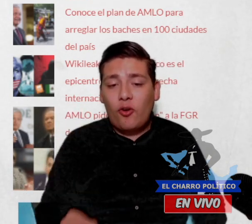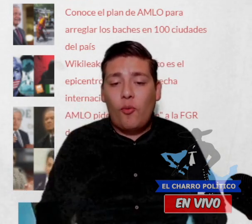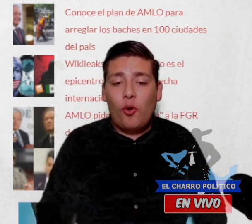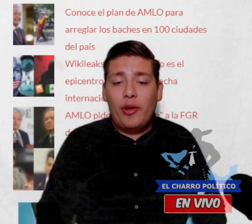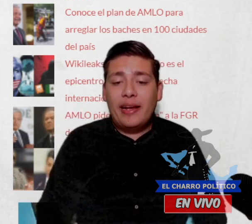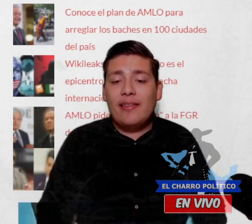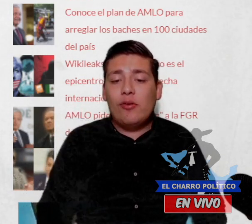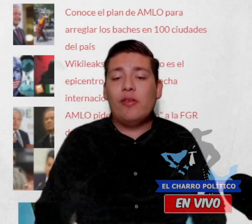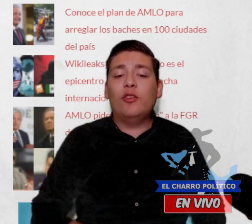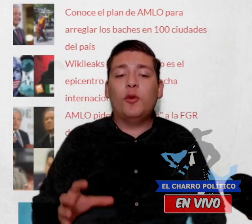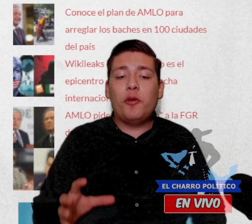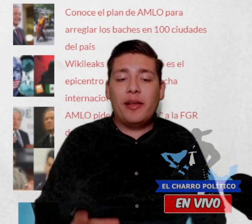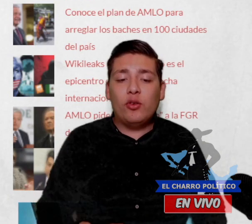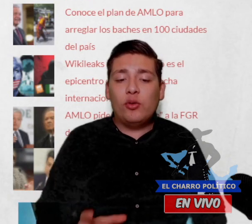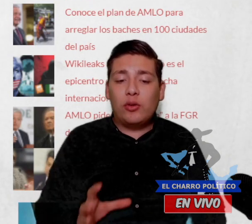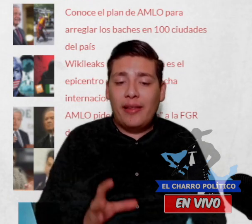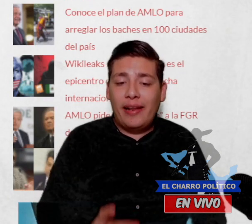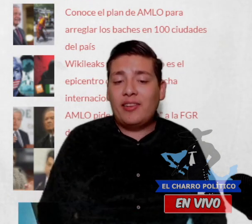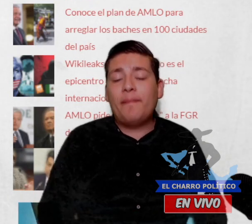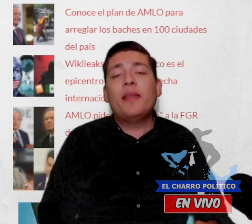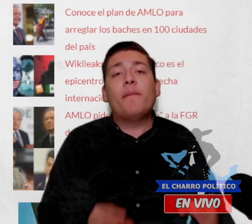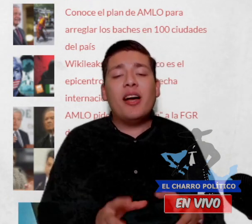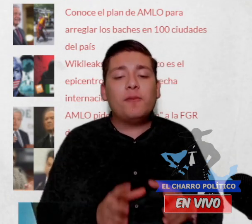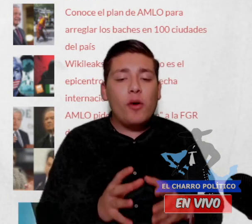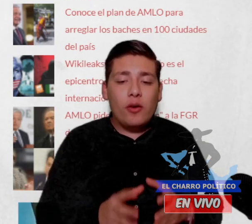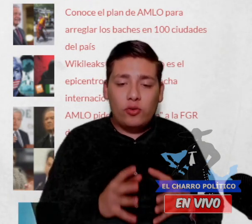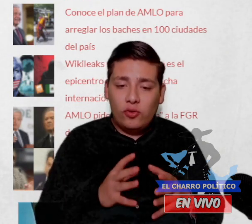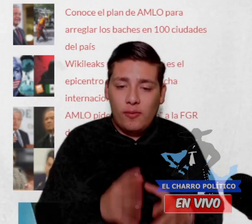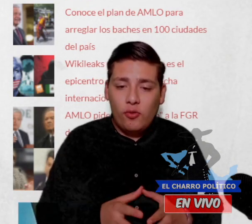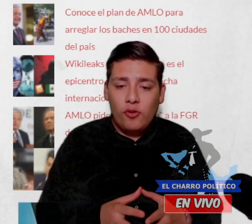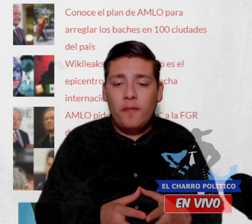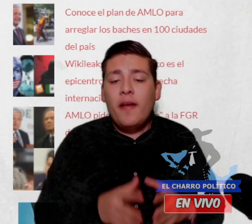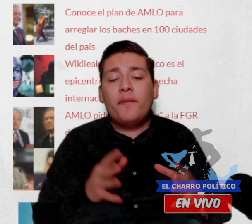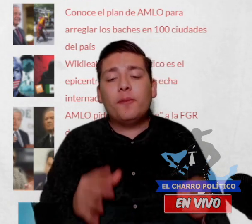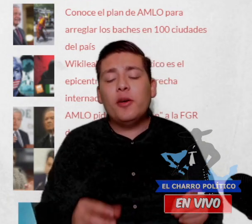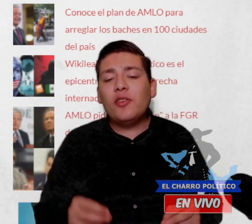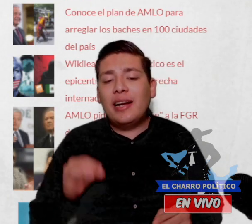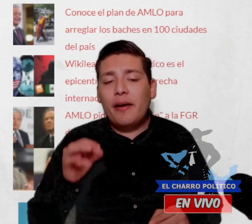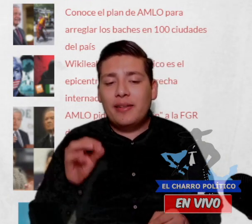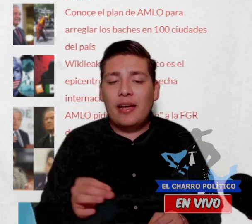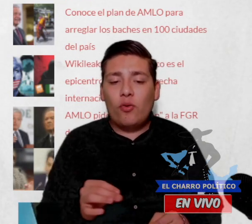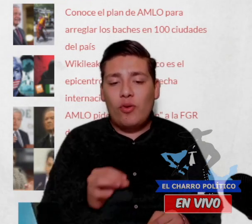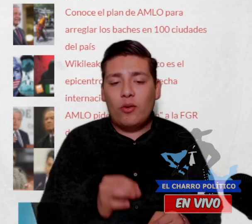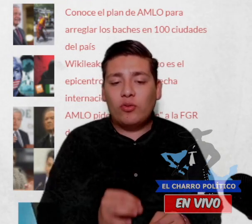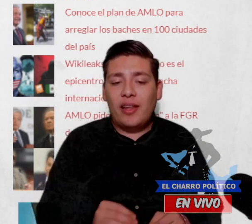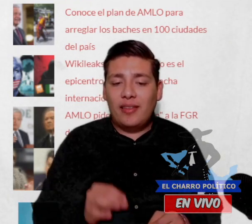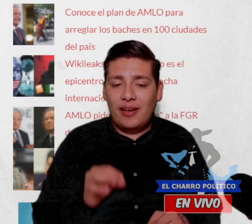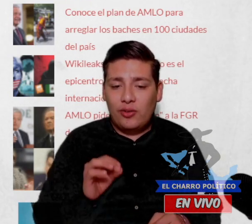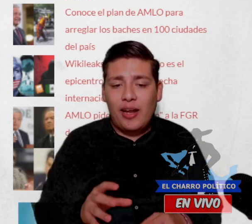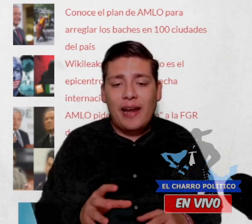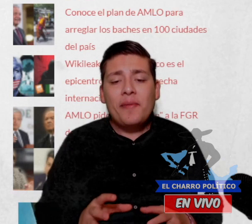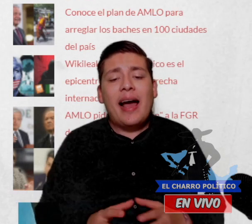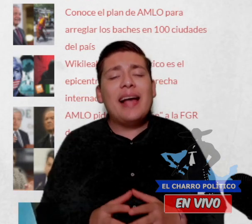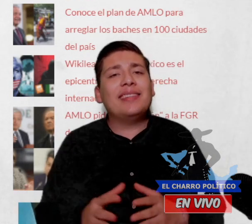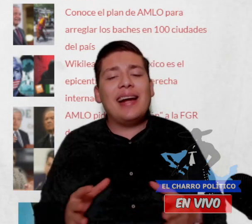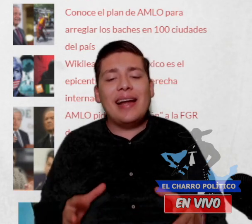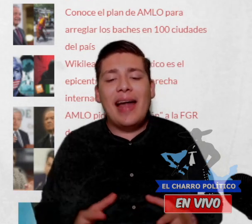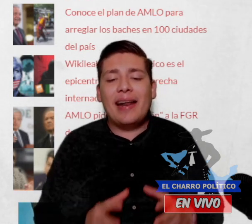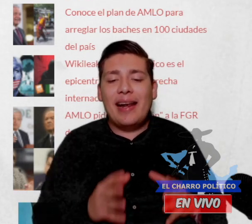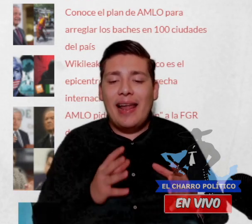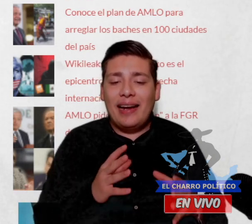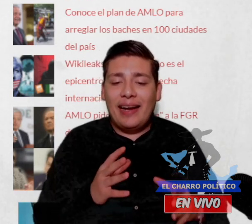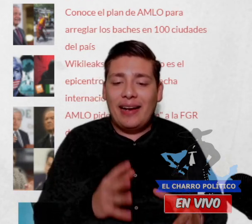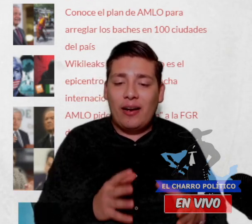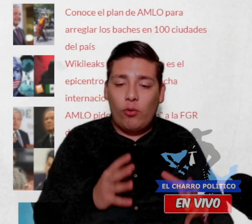revela como el origen de uno de los movimientos de ultraderecha más poderosos del mundo, dispuesto a encabezar una cruzada internacional, hasta